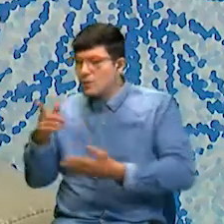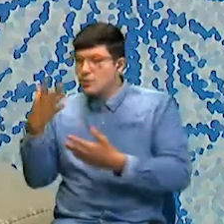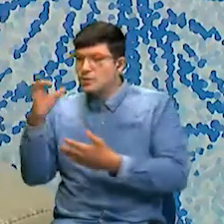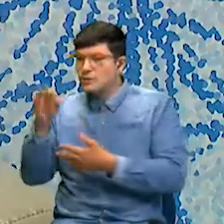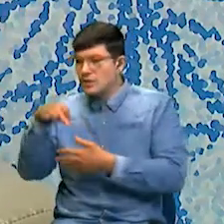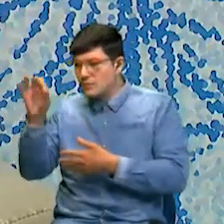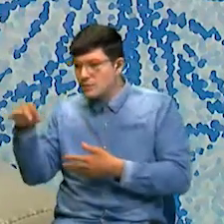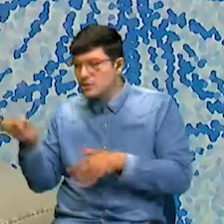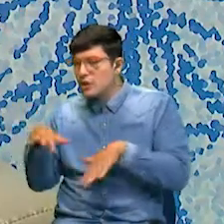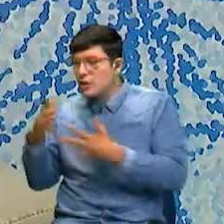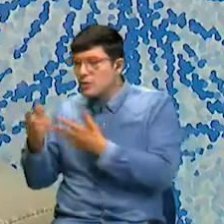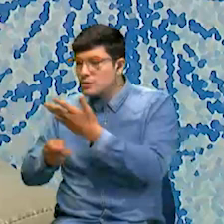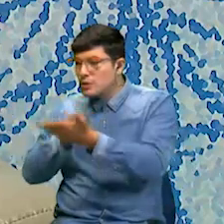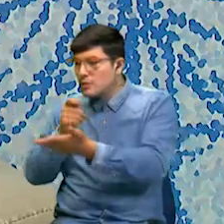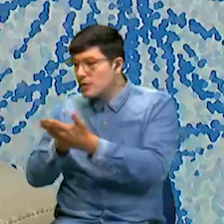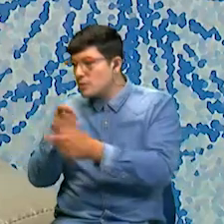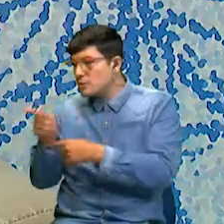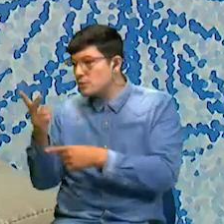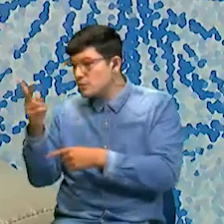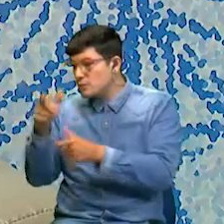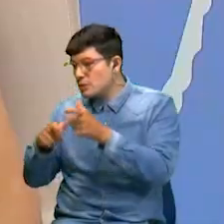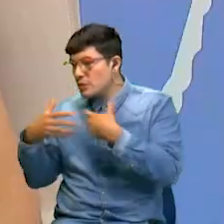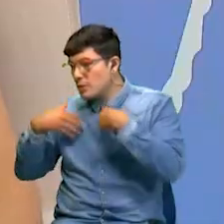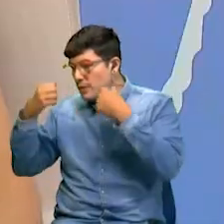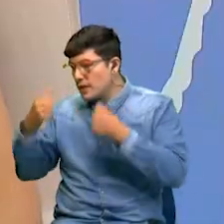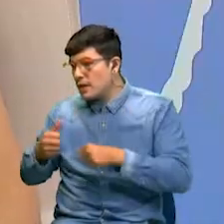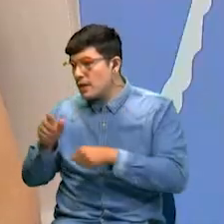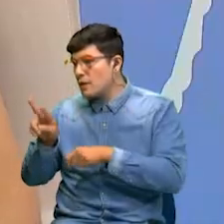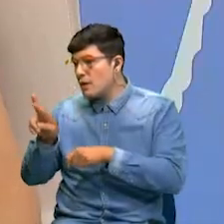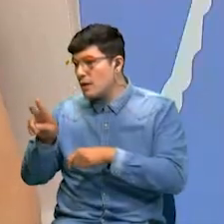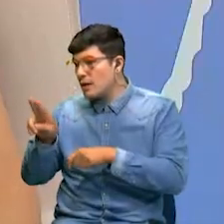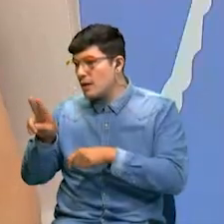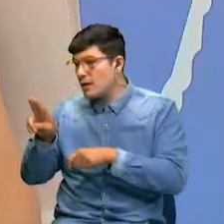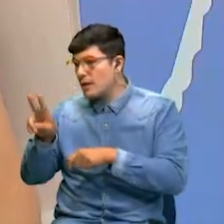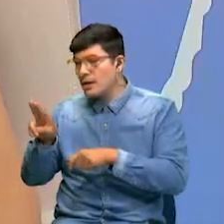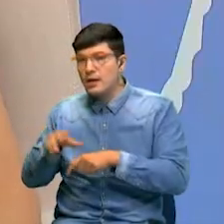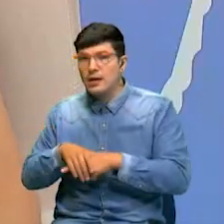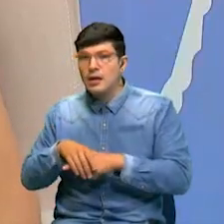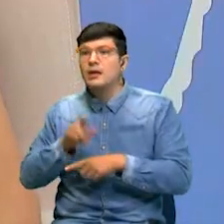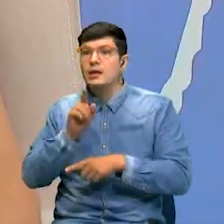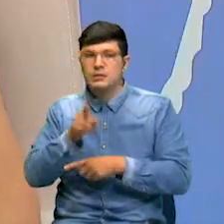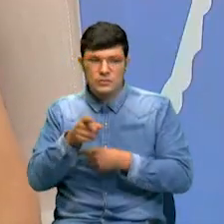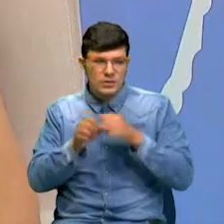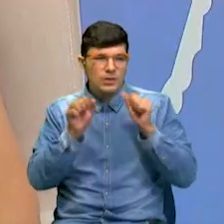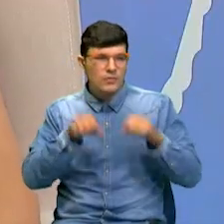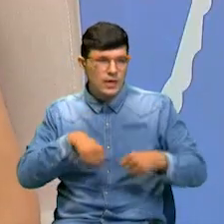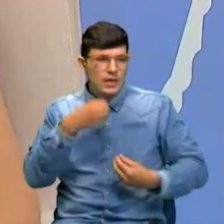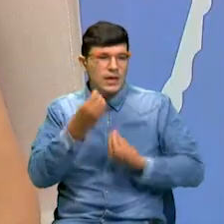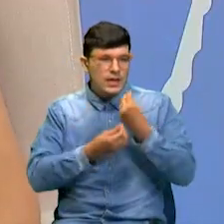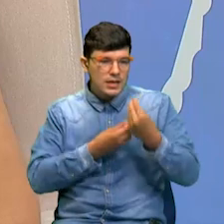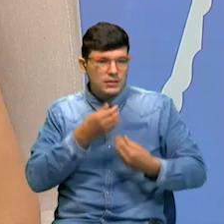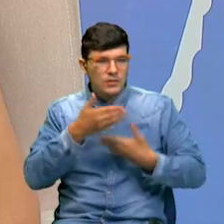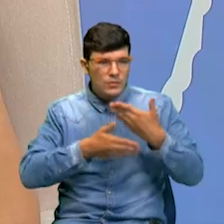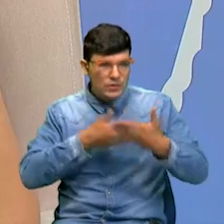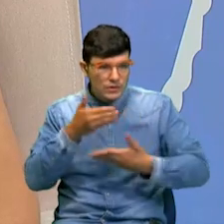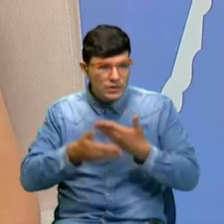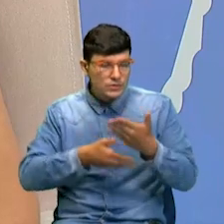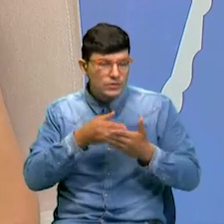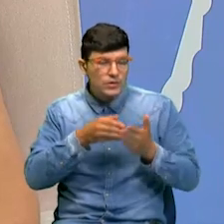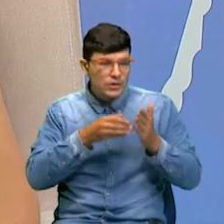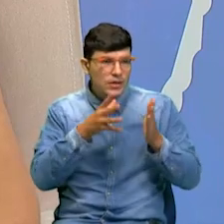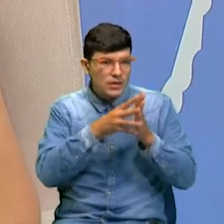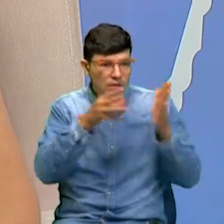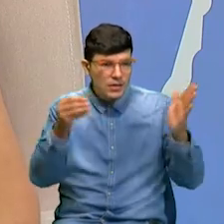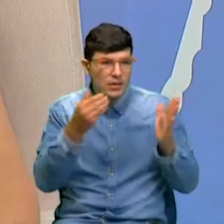se lo pagó a sus legítimos propietarios. Claro, entonces, y eso se hace por intermedio de un proceso de simulación, para demostrar